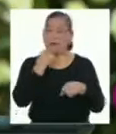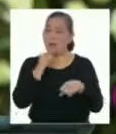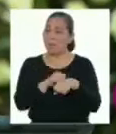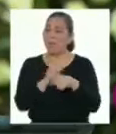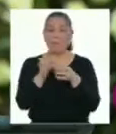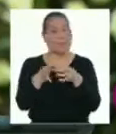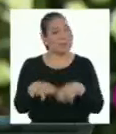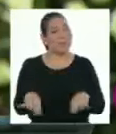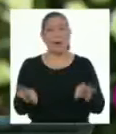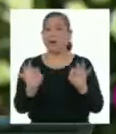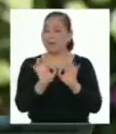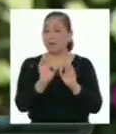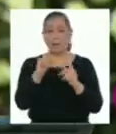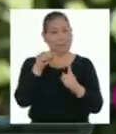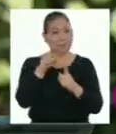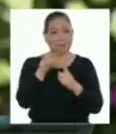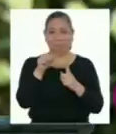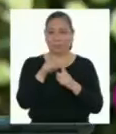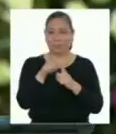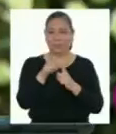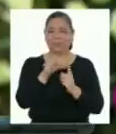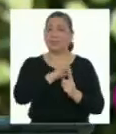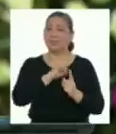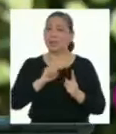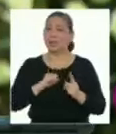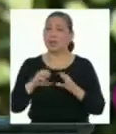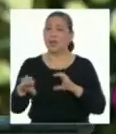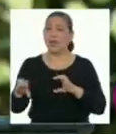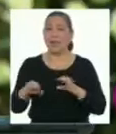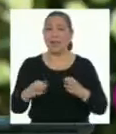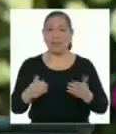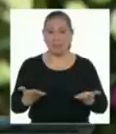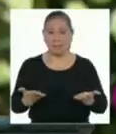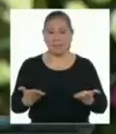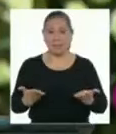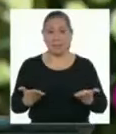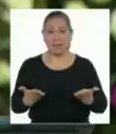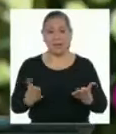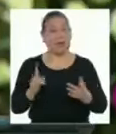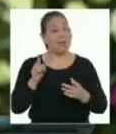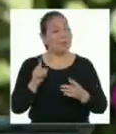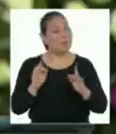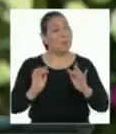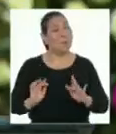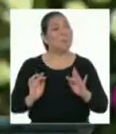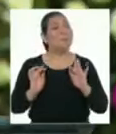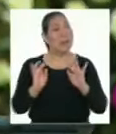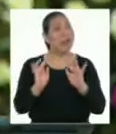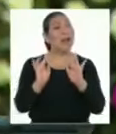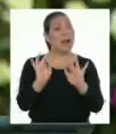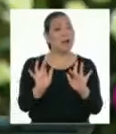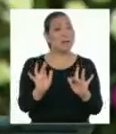piedra angular? Es el Señor quien lo ha hecho. Ha sido un milagro